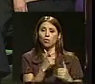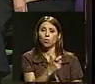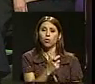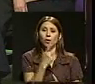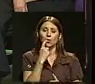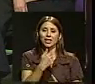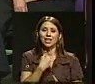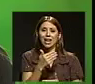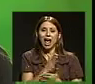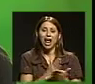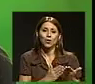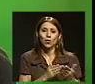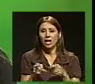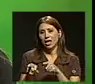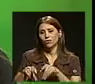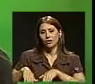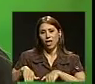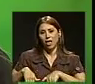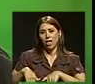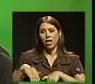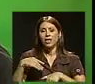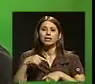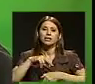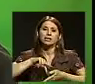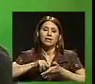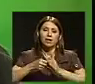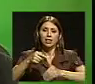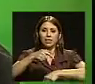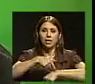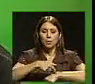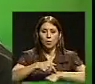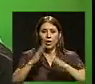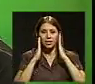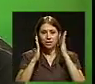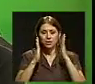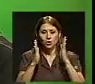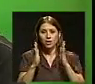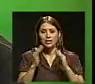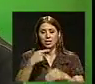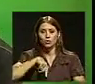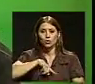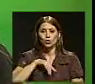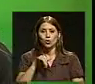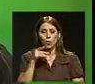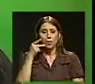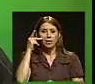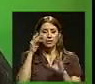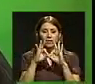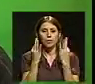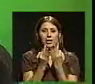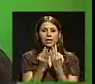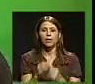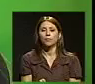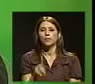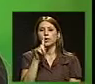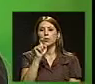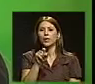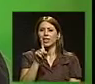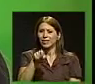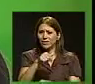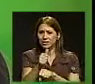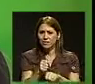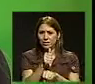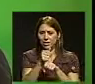es precisamente el tiempo y las atenciones de nosotros como padres de familia. Marjorie, ¿se deben establecer reglas diferentes en la